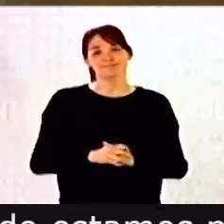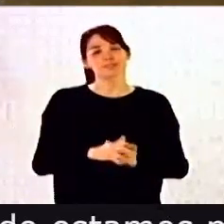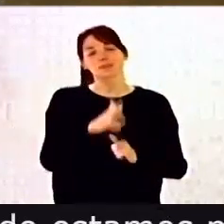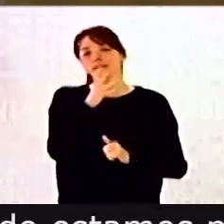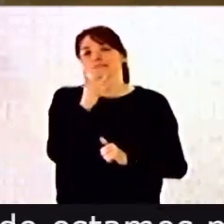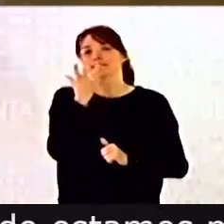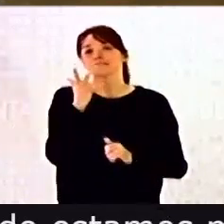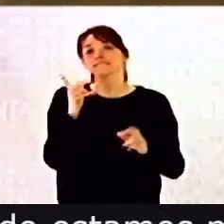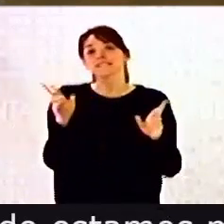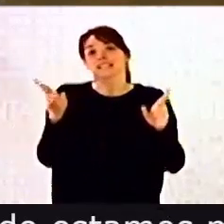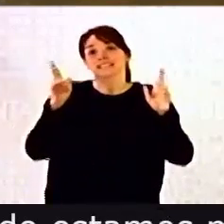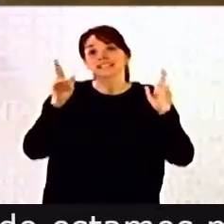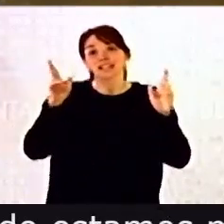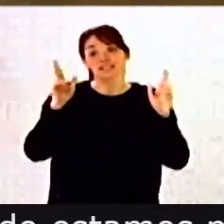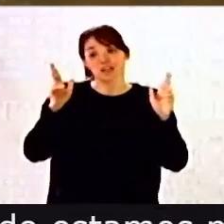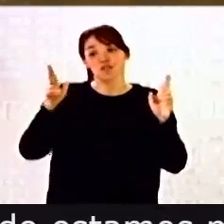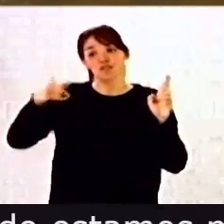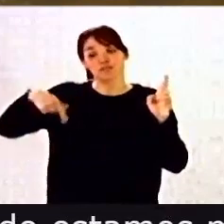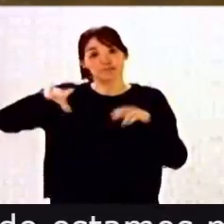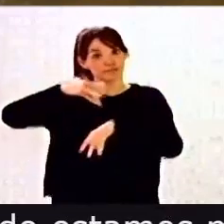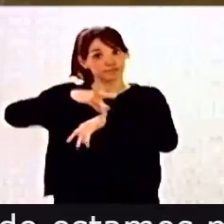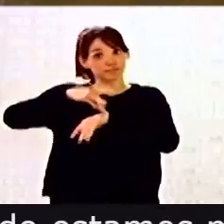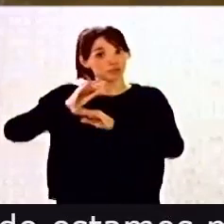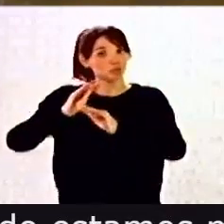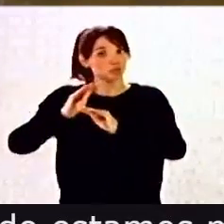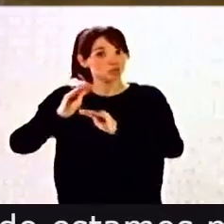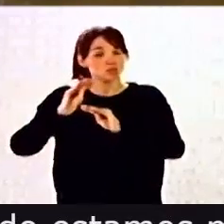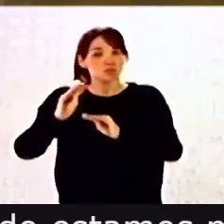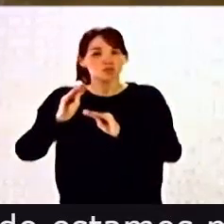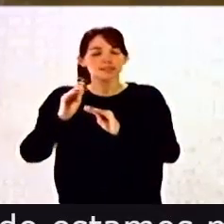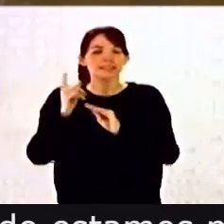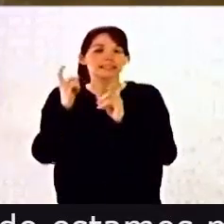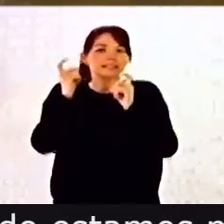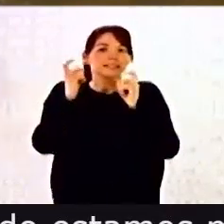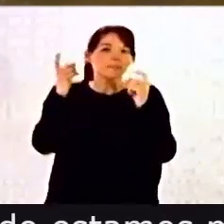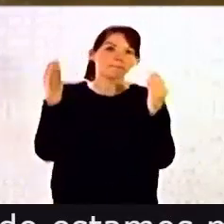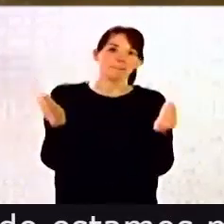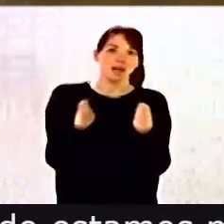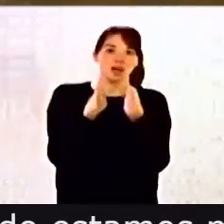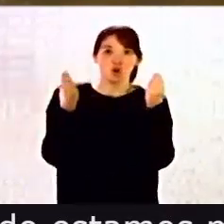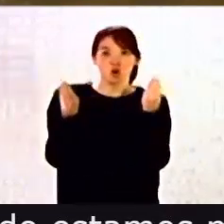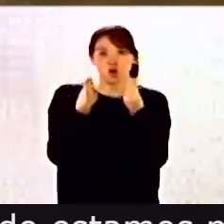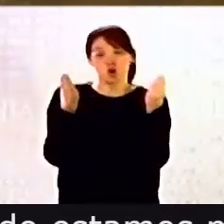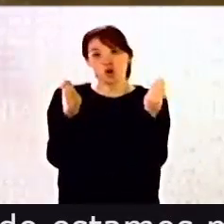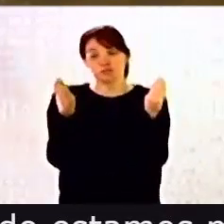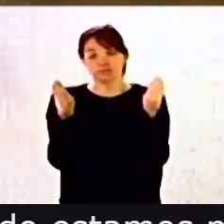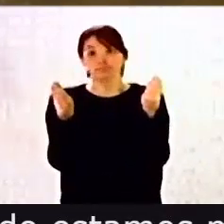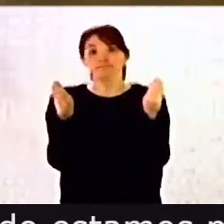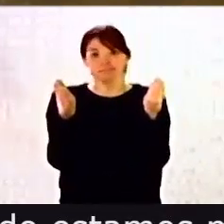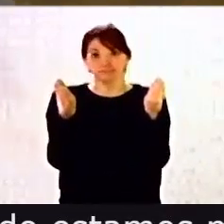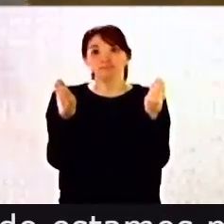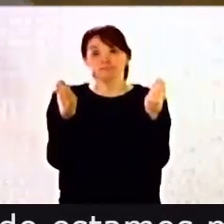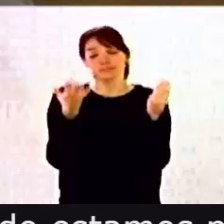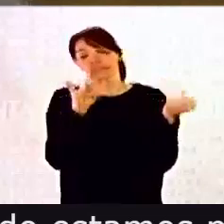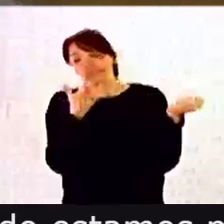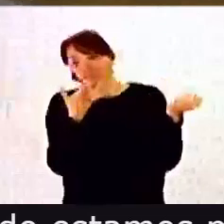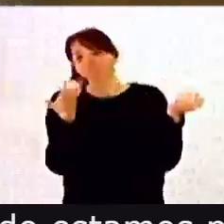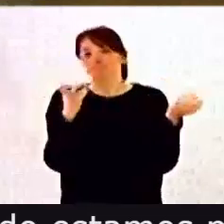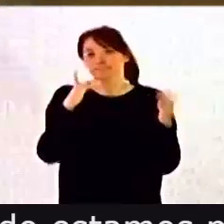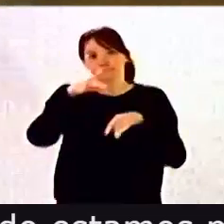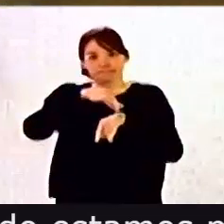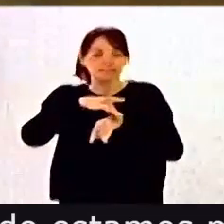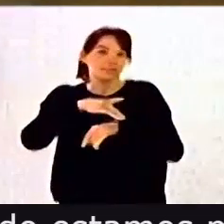deseo que su convalecencia sea lo mejor posible dentro de lo